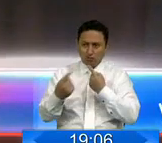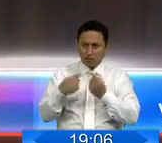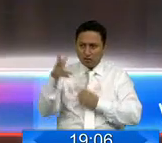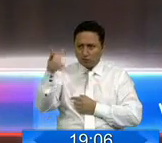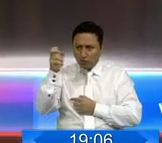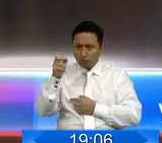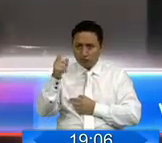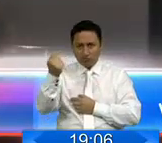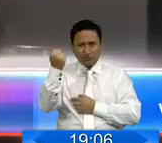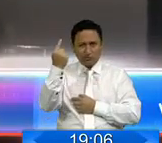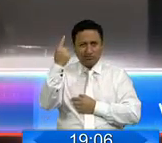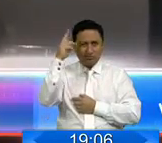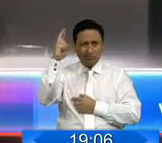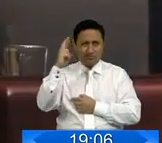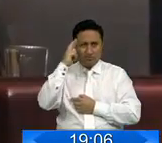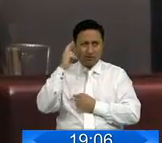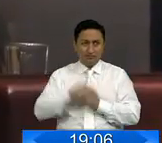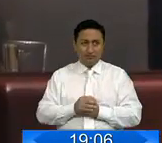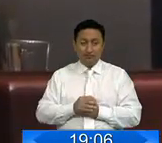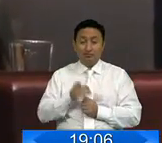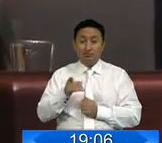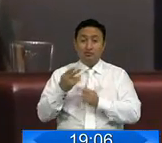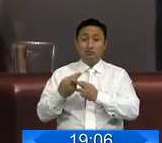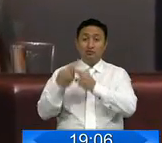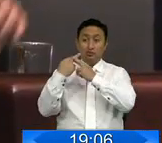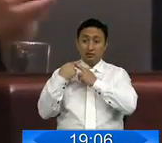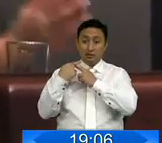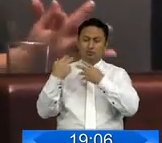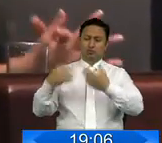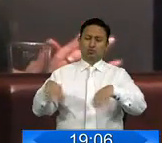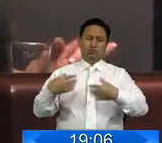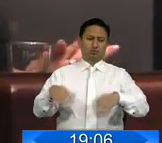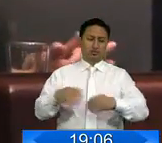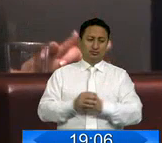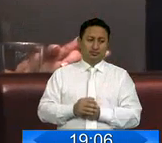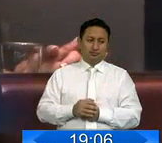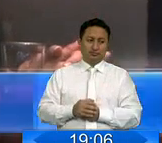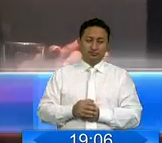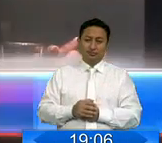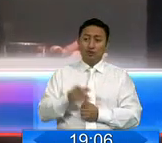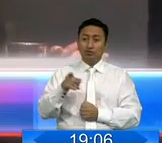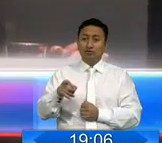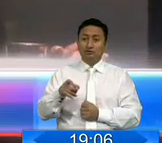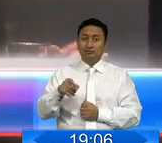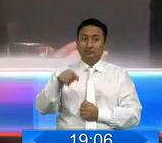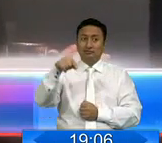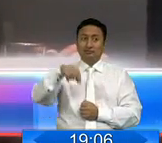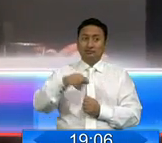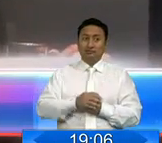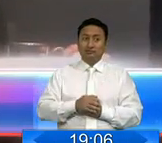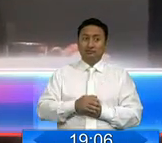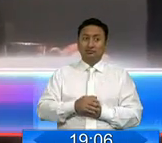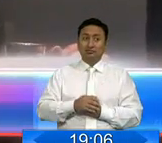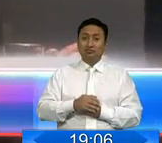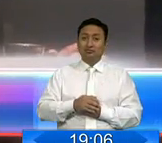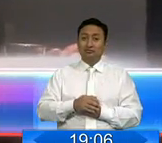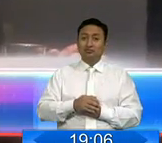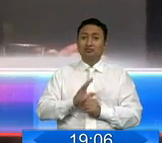entiende razones. Usted tiene la responsabilidad histórica de no traicionar este